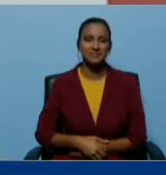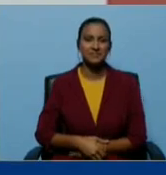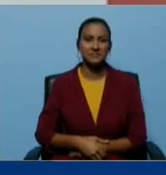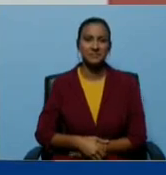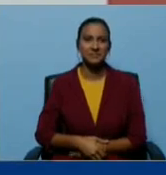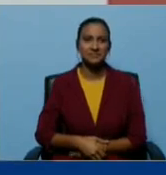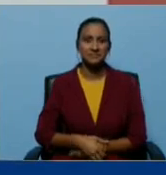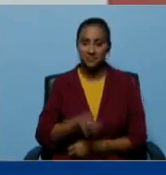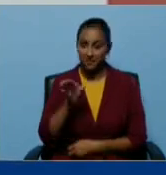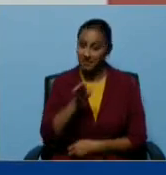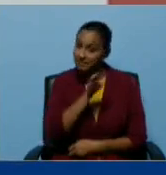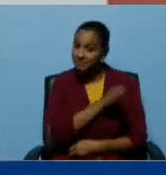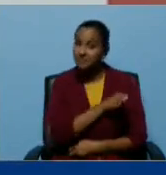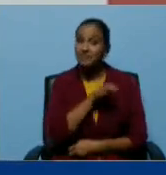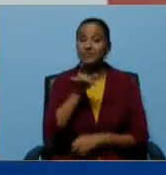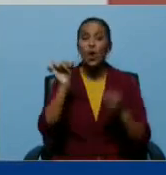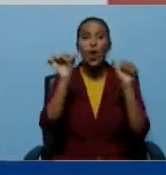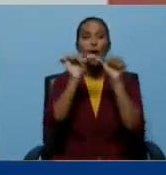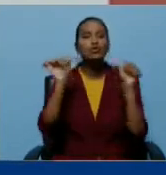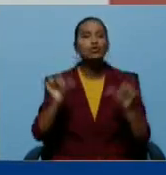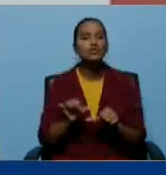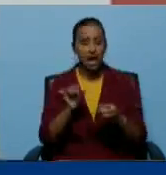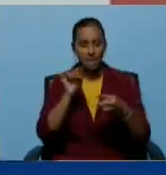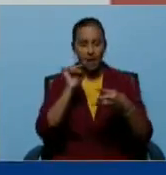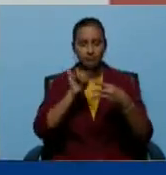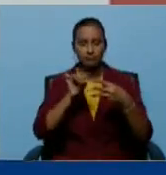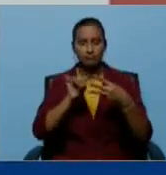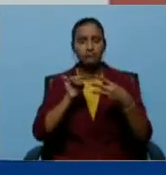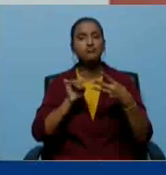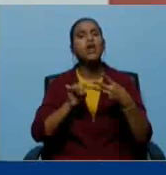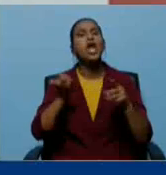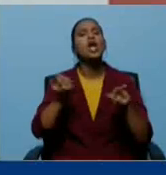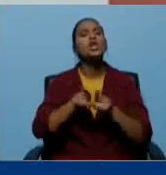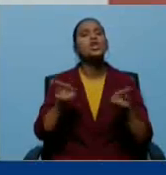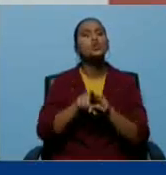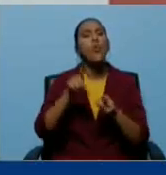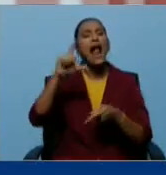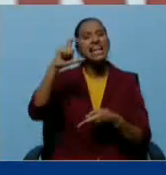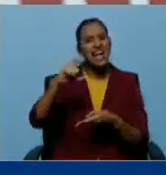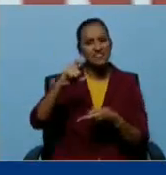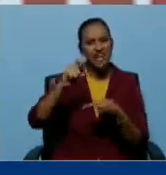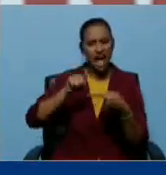Un sistema de fuerza en tres anillos, Diosdado, Héctor,